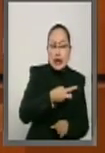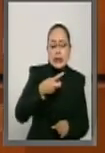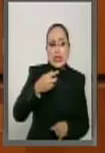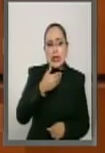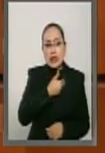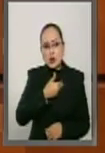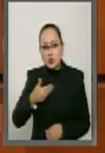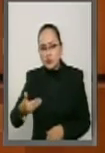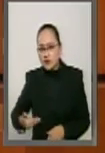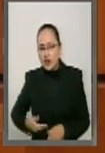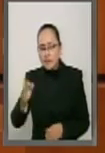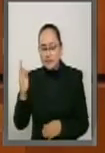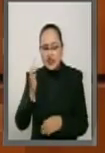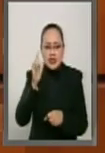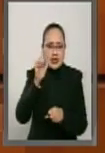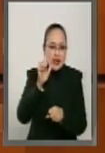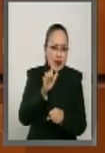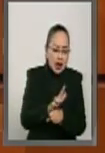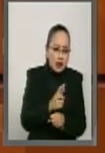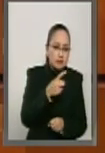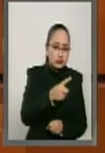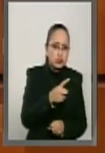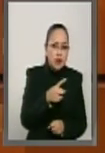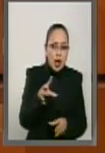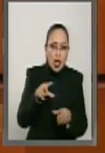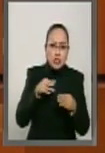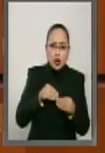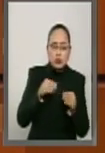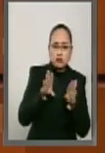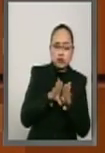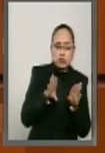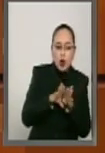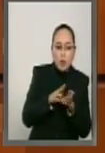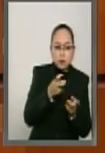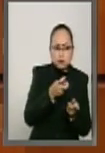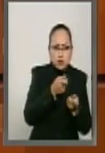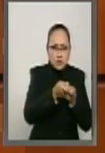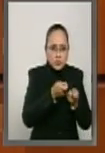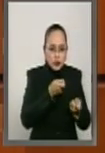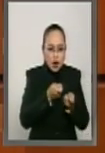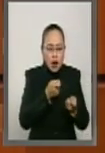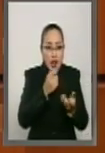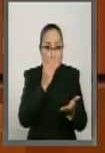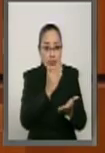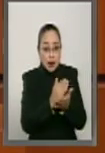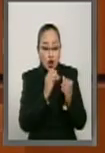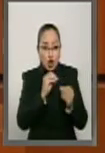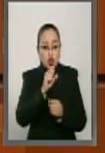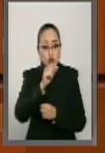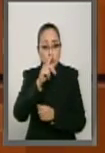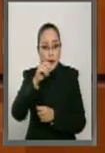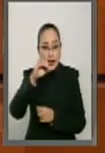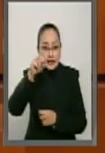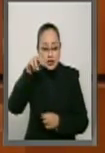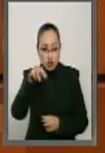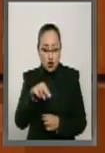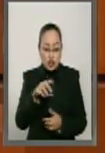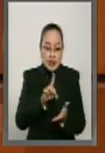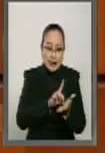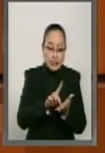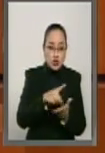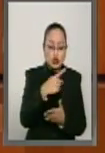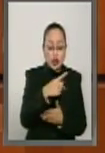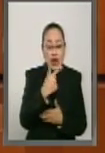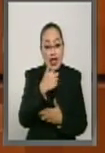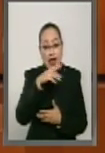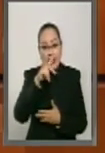Federal adopte durante la vigencia de la restricción o suspensión de derechos y garantías.